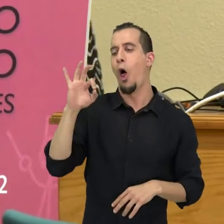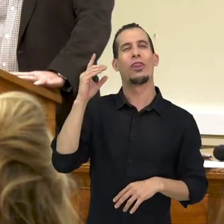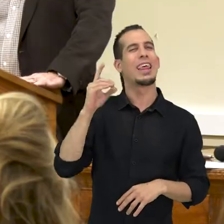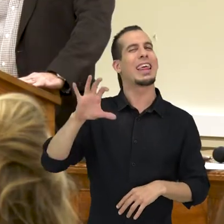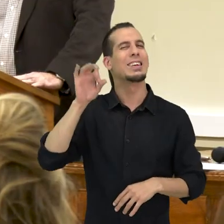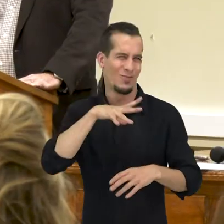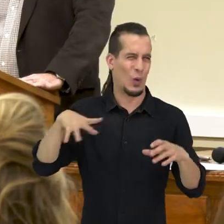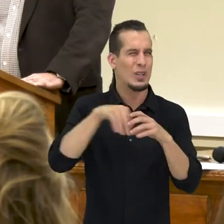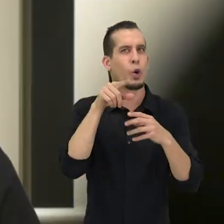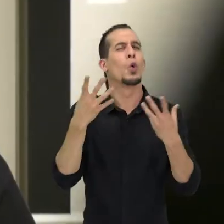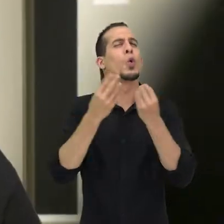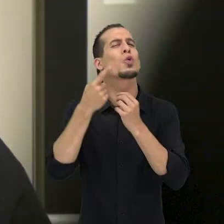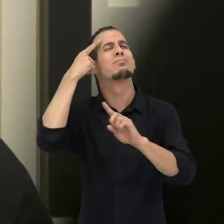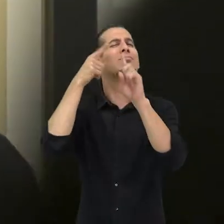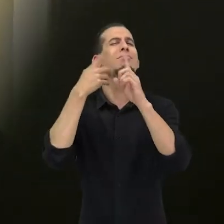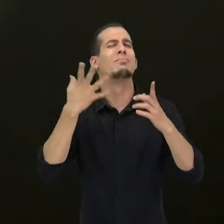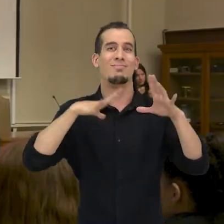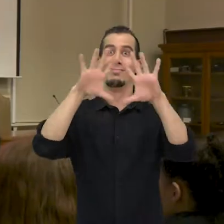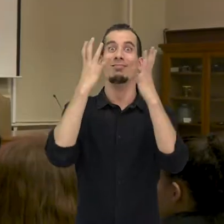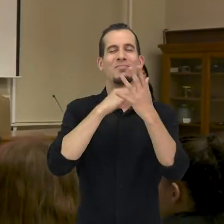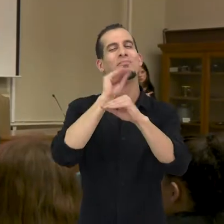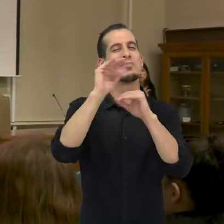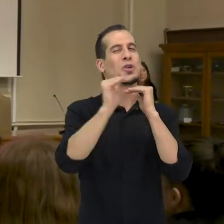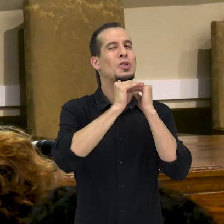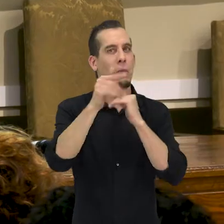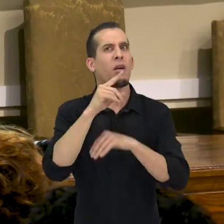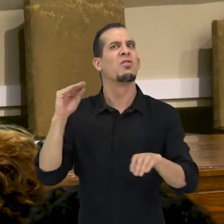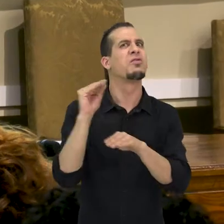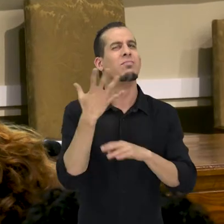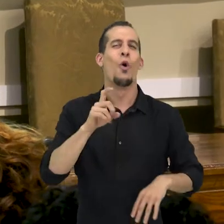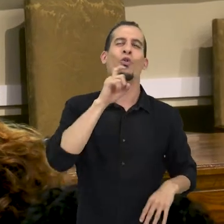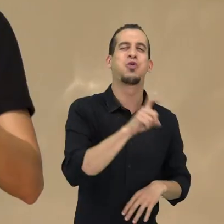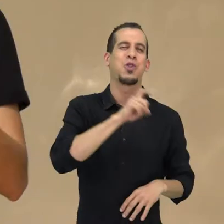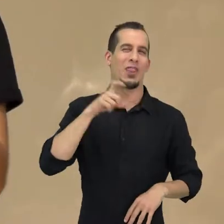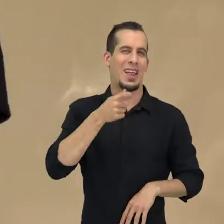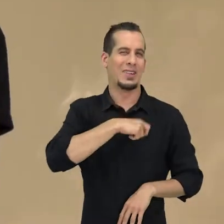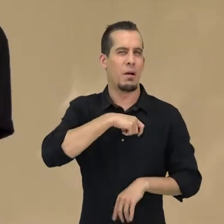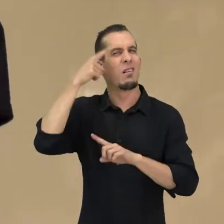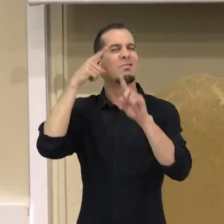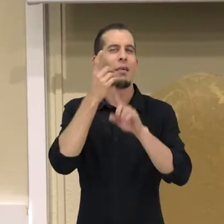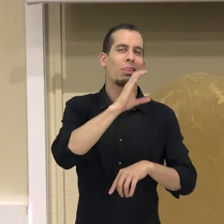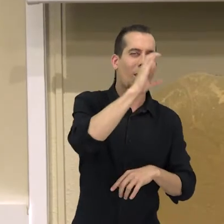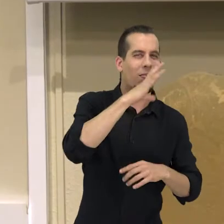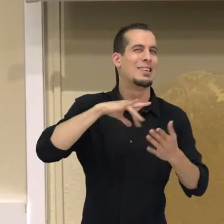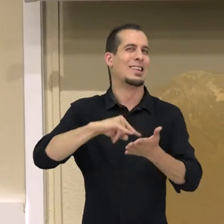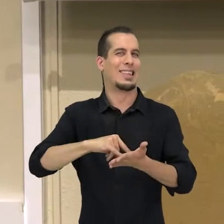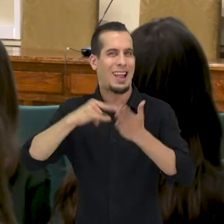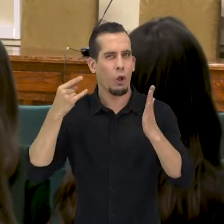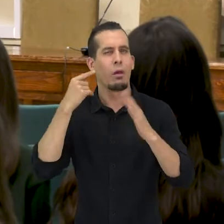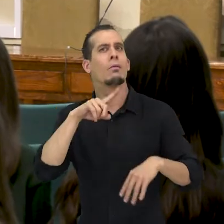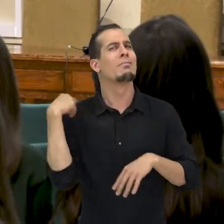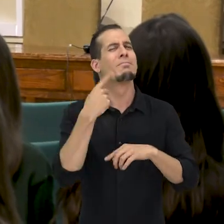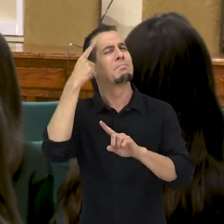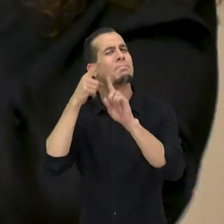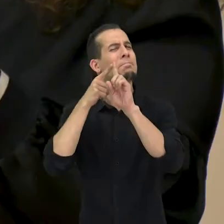el proyecto ODS e Inclusión Juntos por un Planeta Sostenible, financiado por la Fundación Española para la Ciencia y